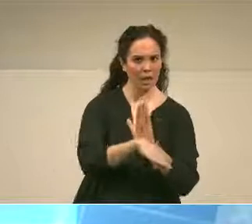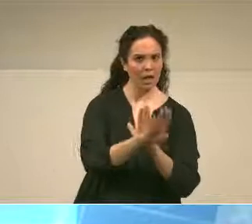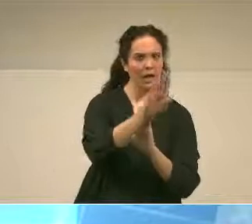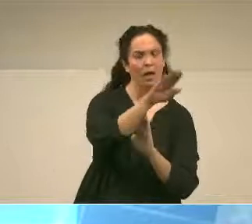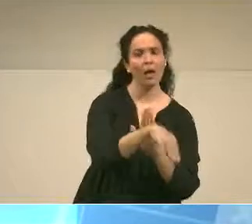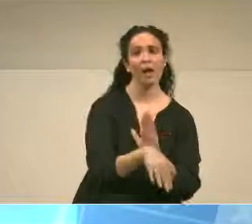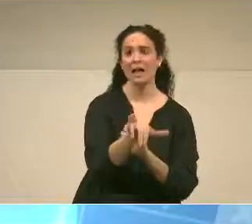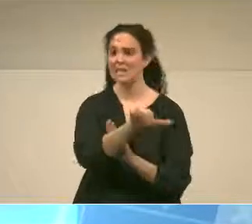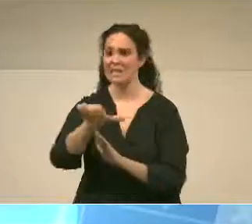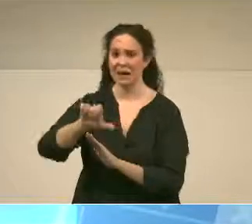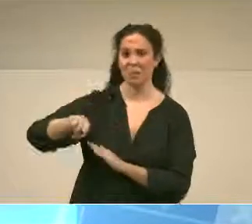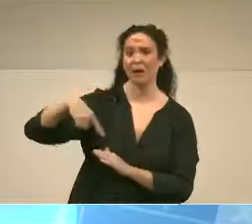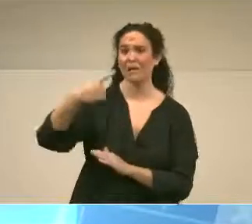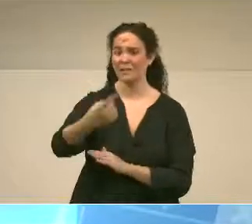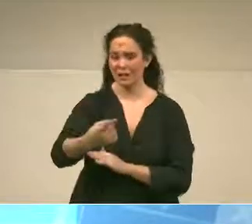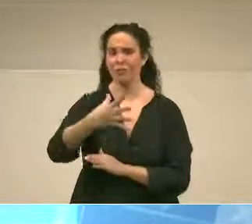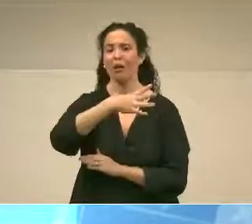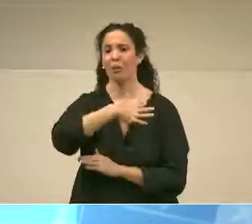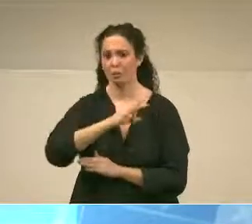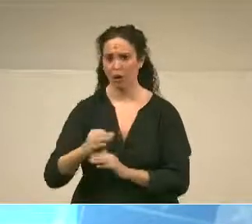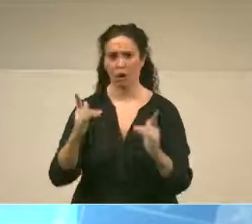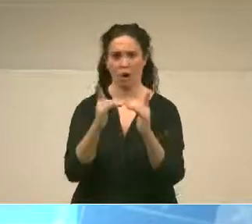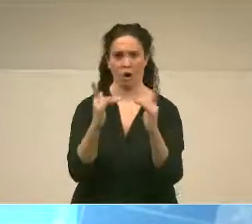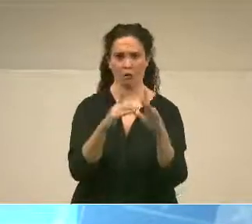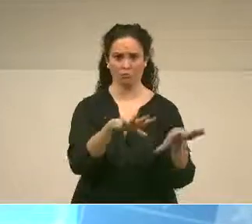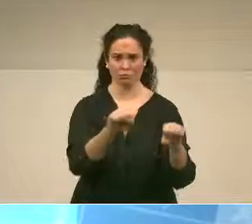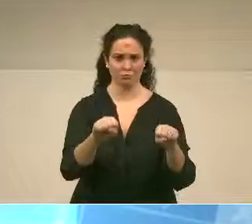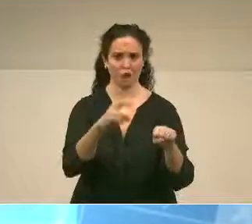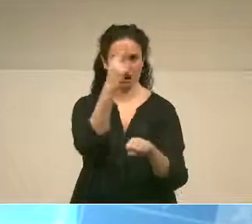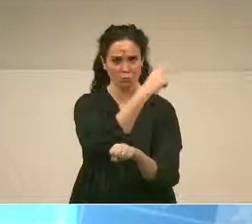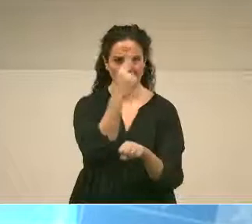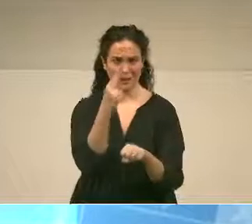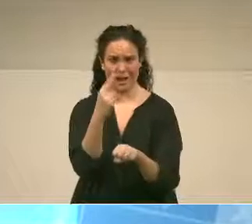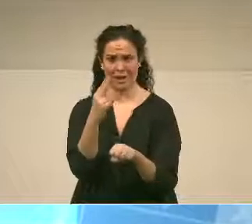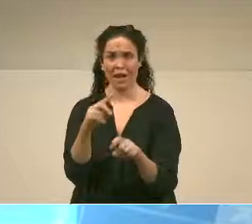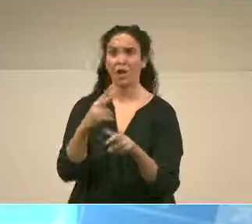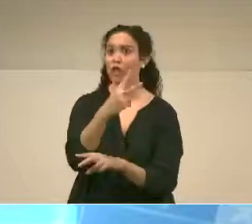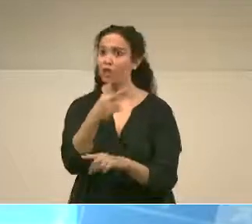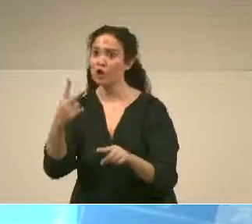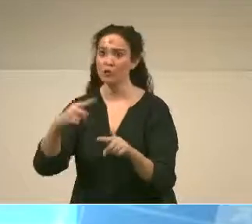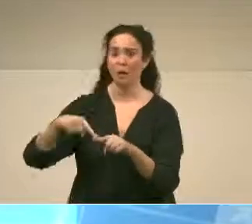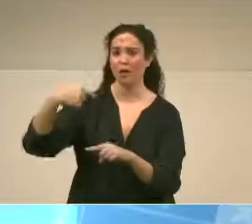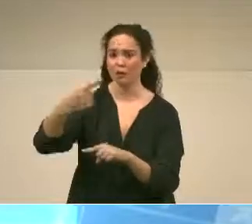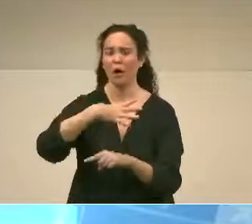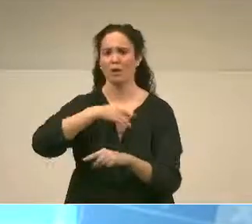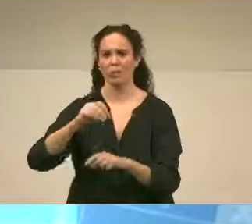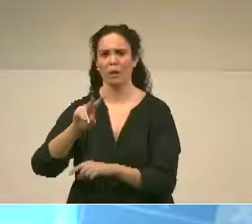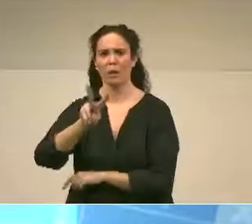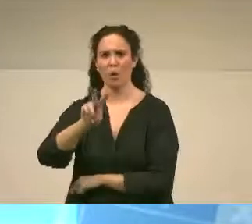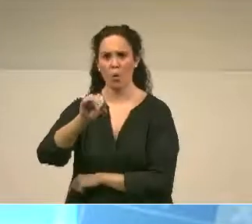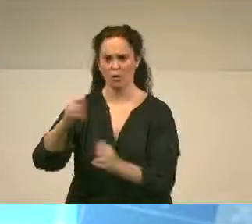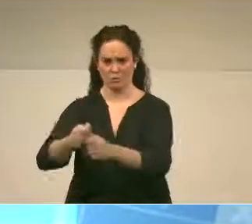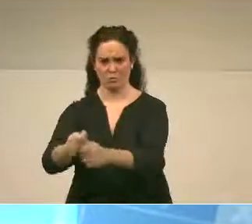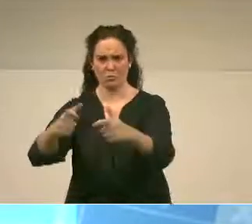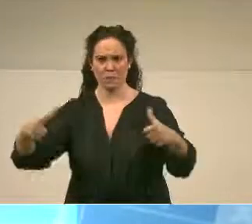una semana y en las UCIs en 10-14 días. Todo hace pensar que tendremos un febrero intenso